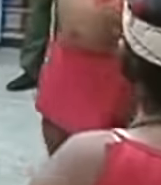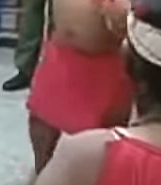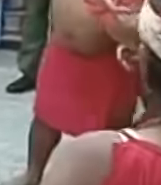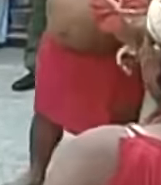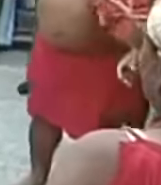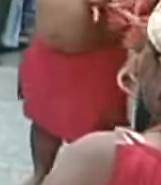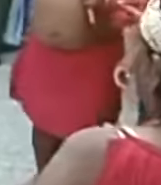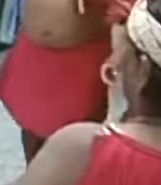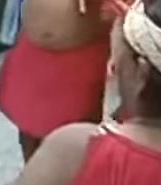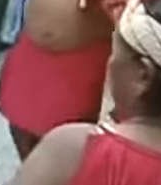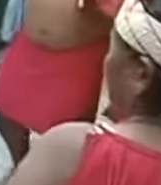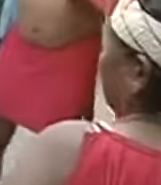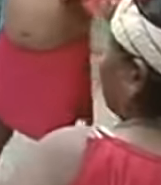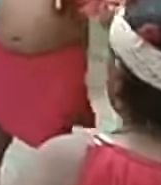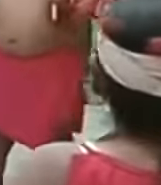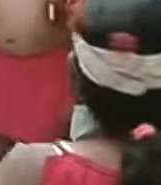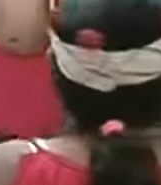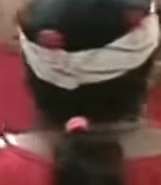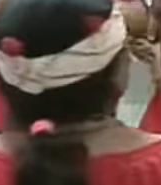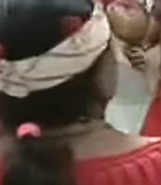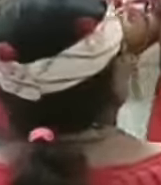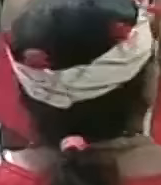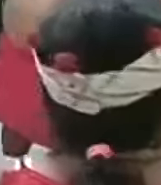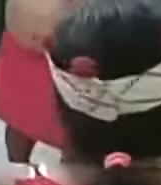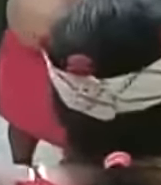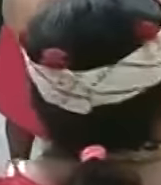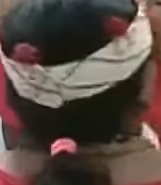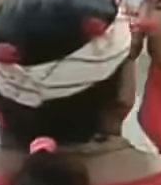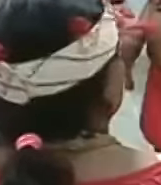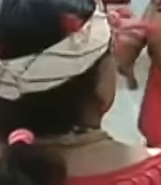Zabarce Pavón, rector de la UNES. Allí vemos.